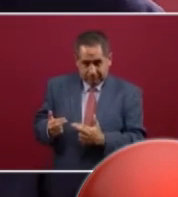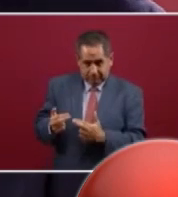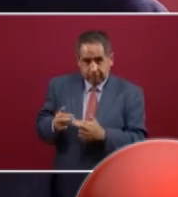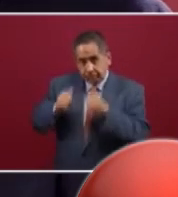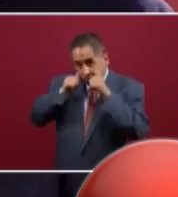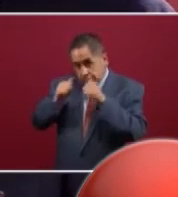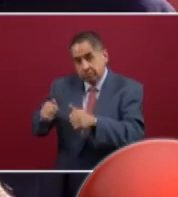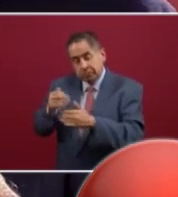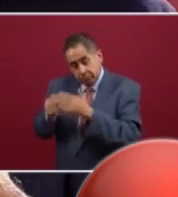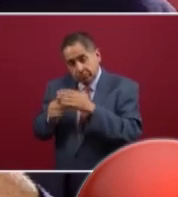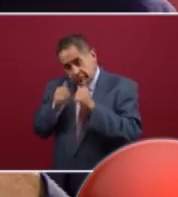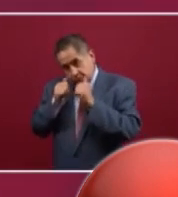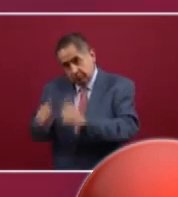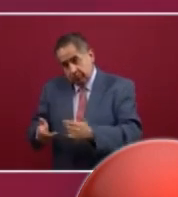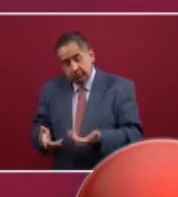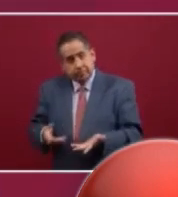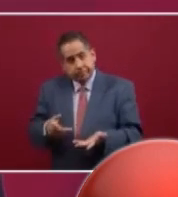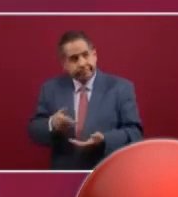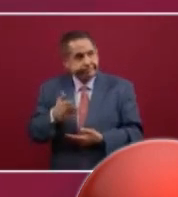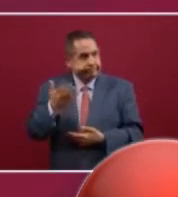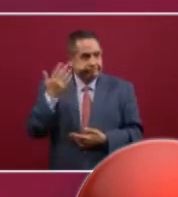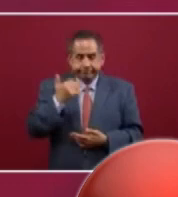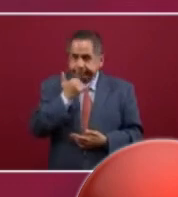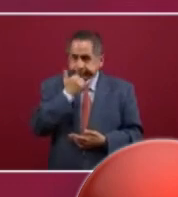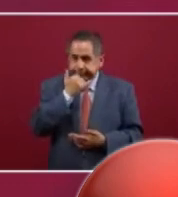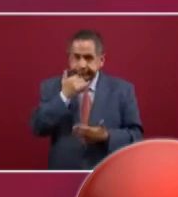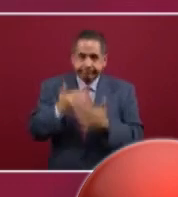que todavía no